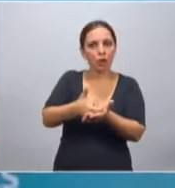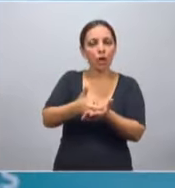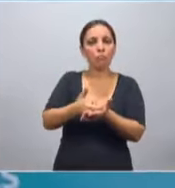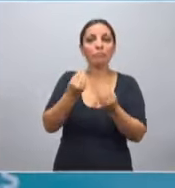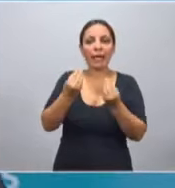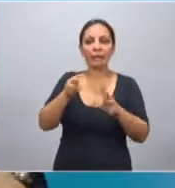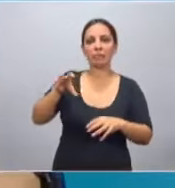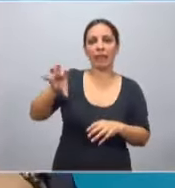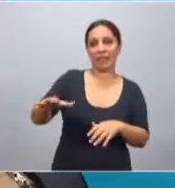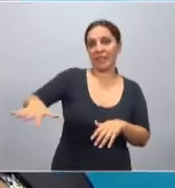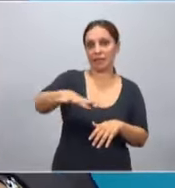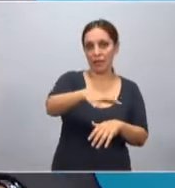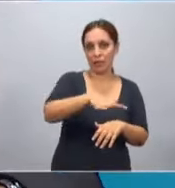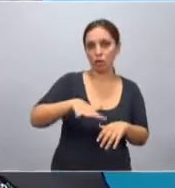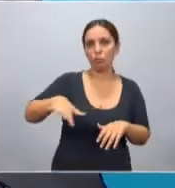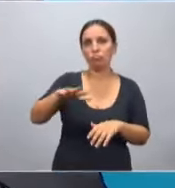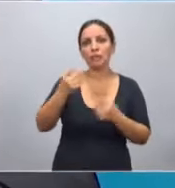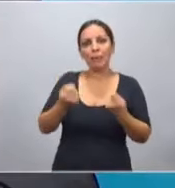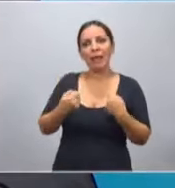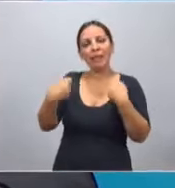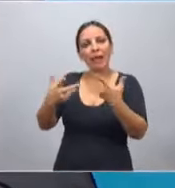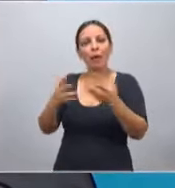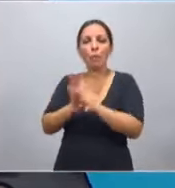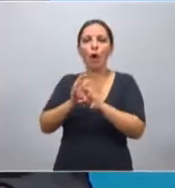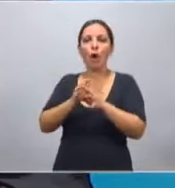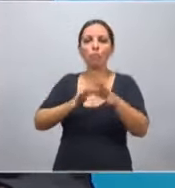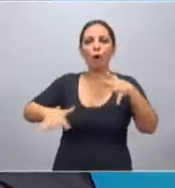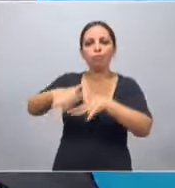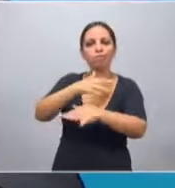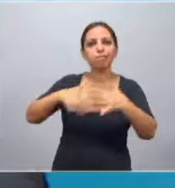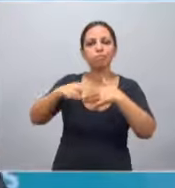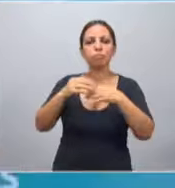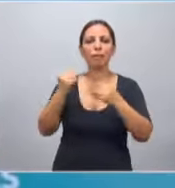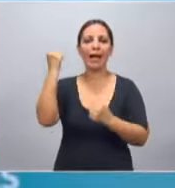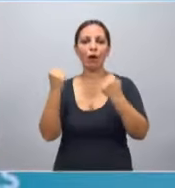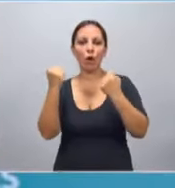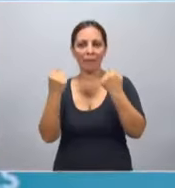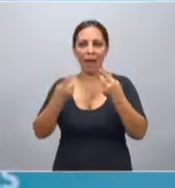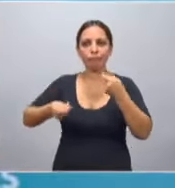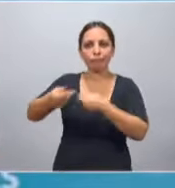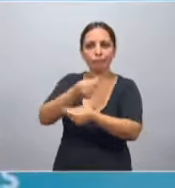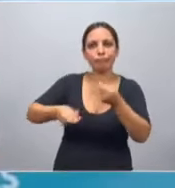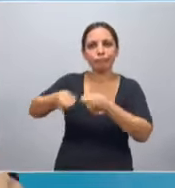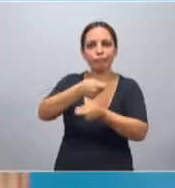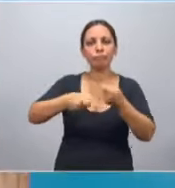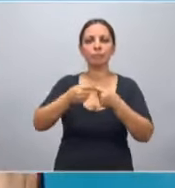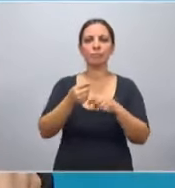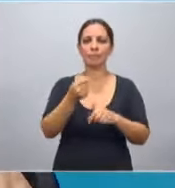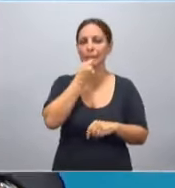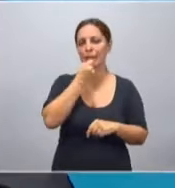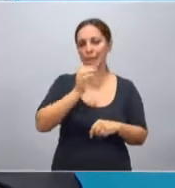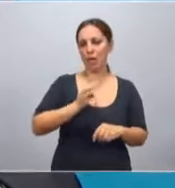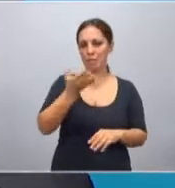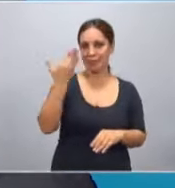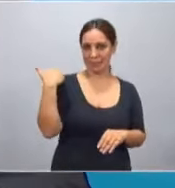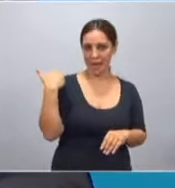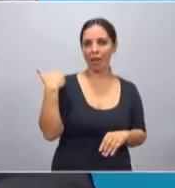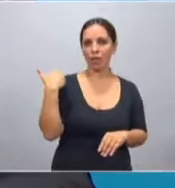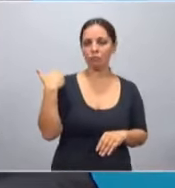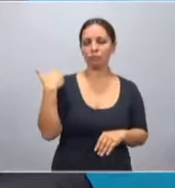Distrito genera también económica lo genera cuando el año pasado